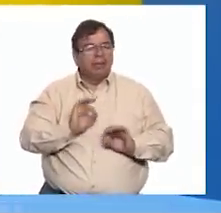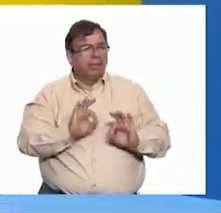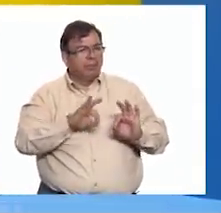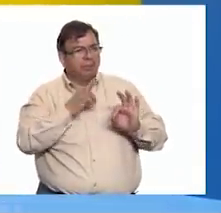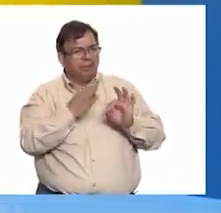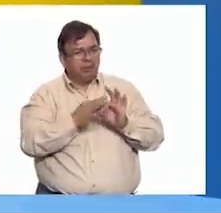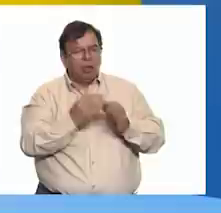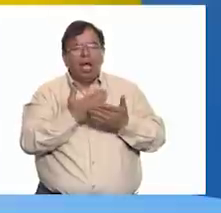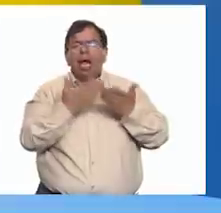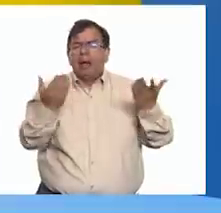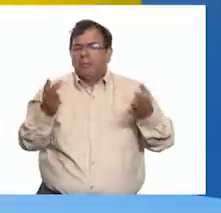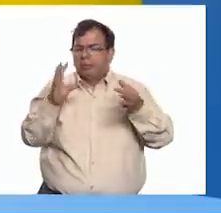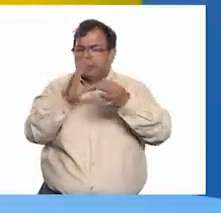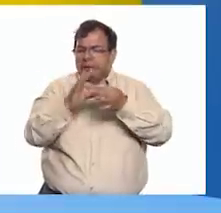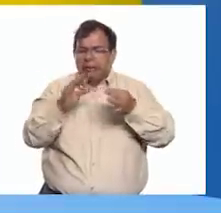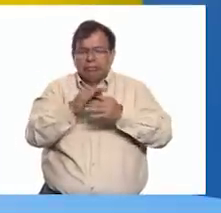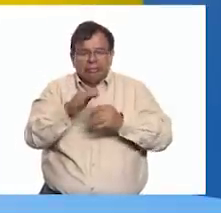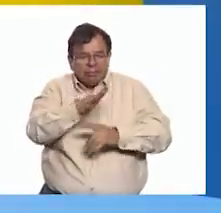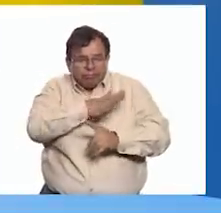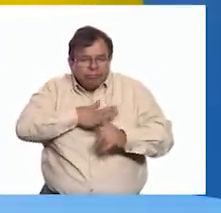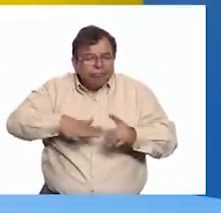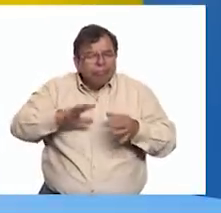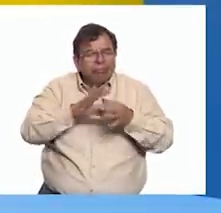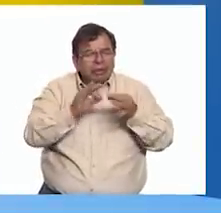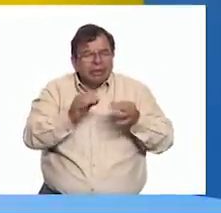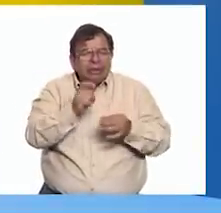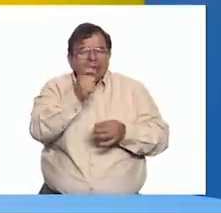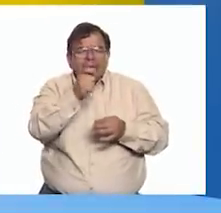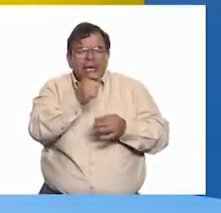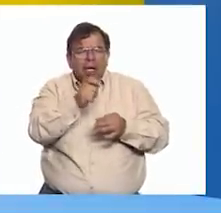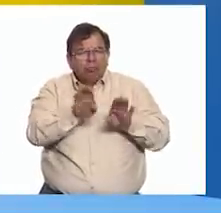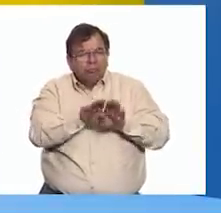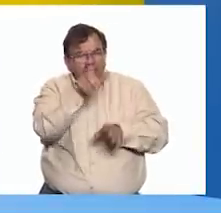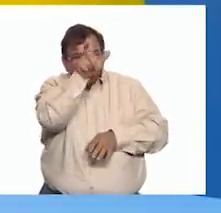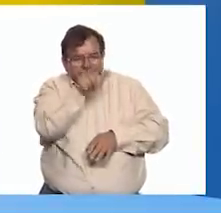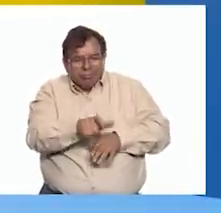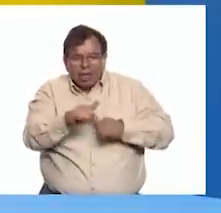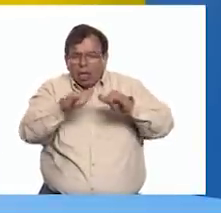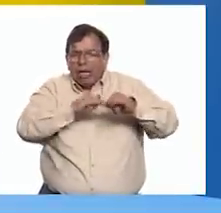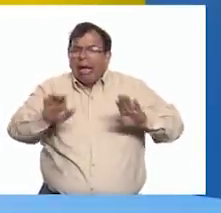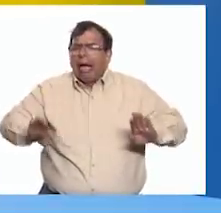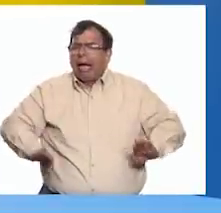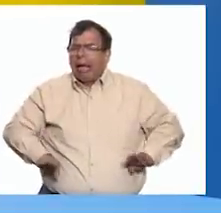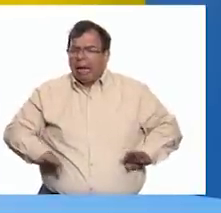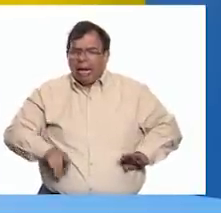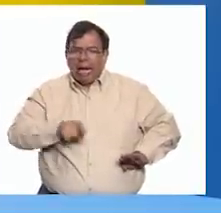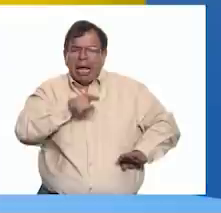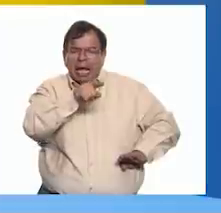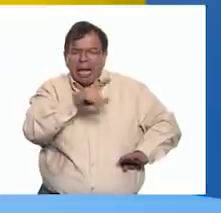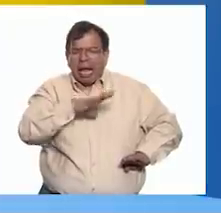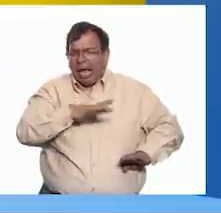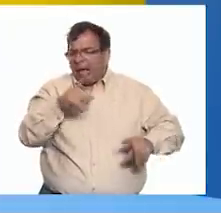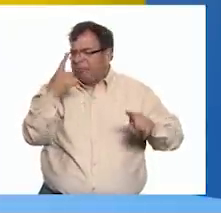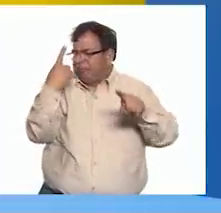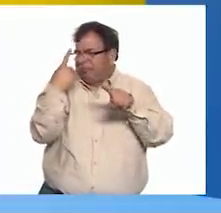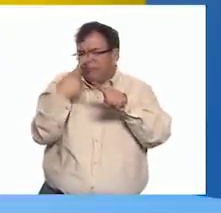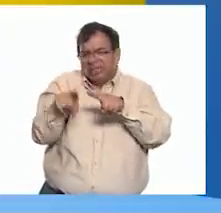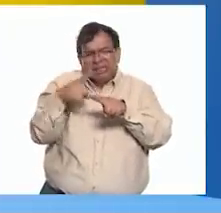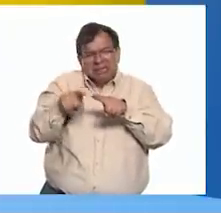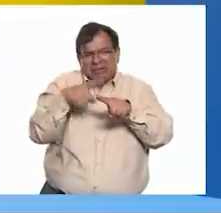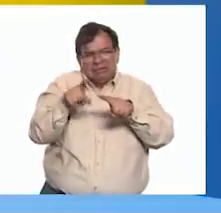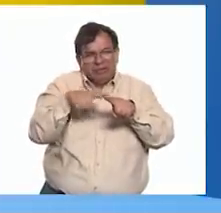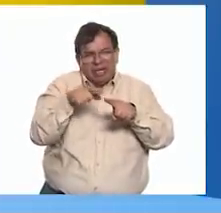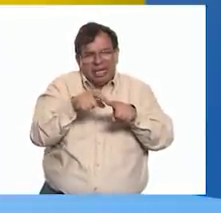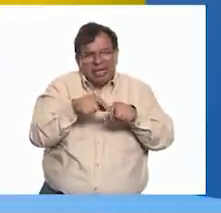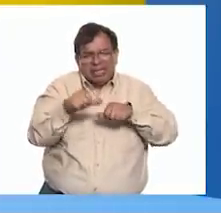pondremos en contexto y comenzaremos por conocer las características geográficas que posibilitan las distintas actividades